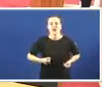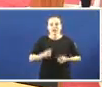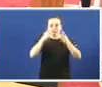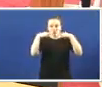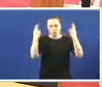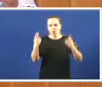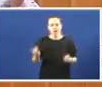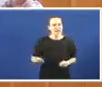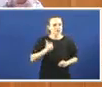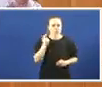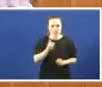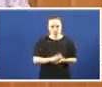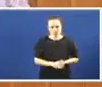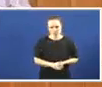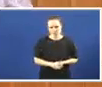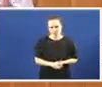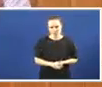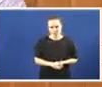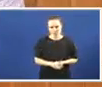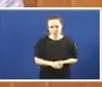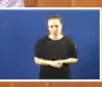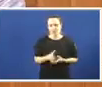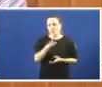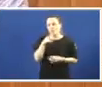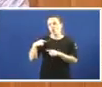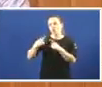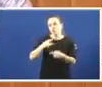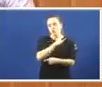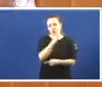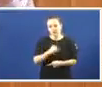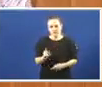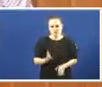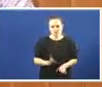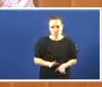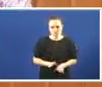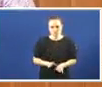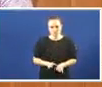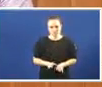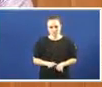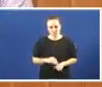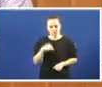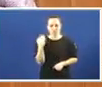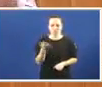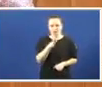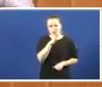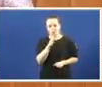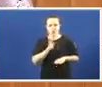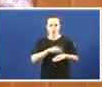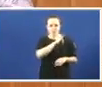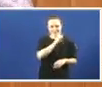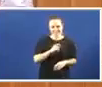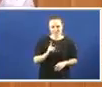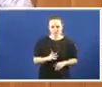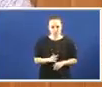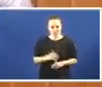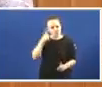casualidade, non é un efecto secundario da crise, nin siquiera é un dano colateral, é un